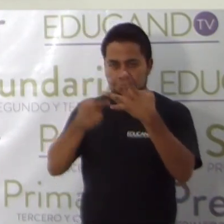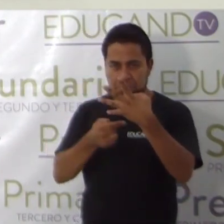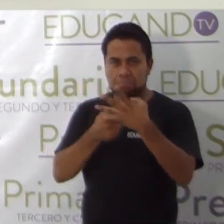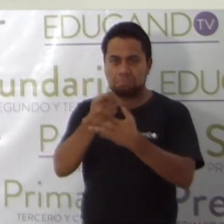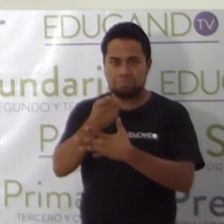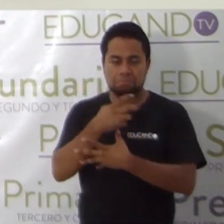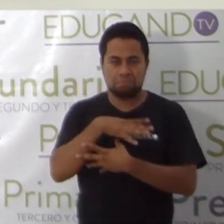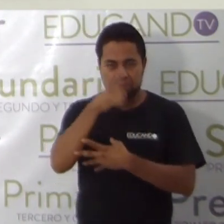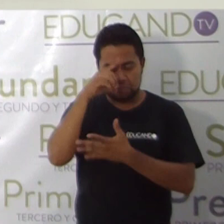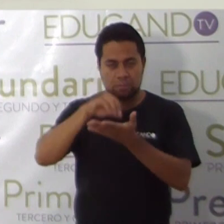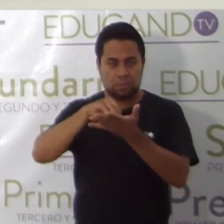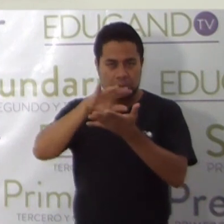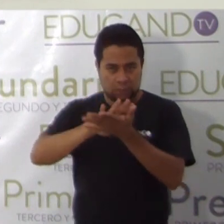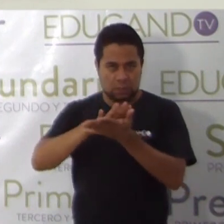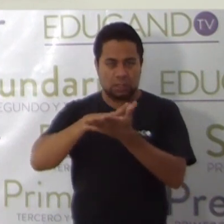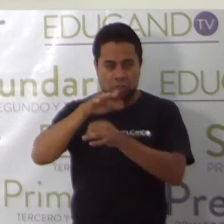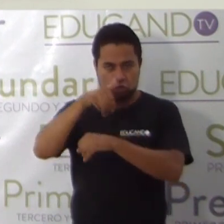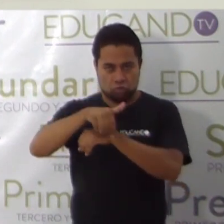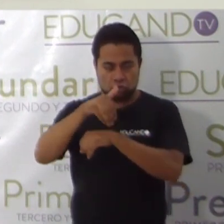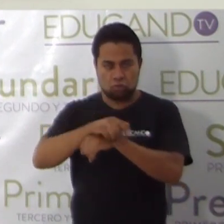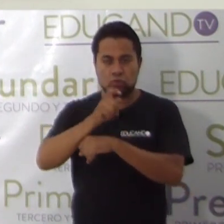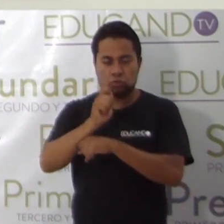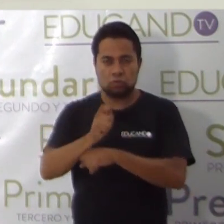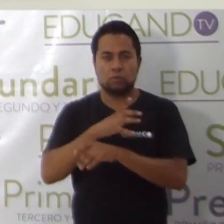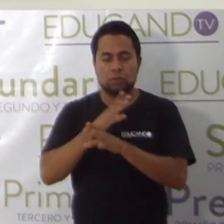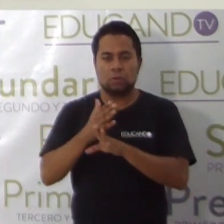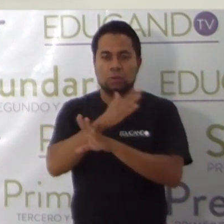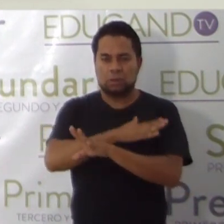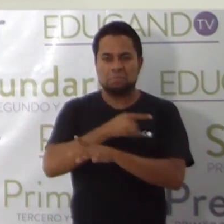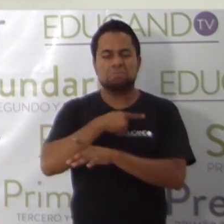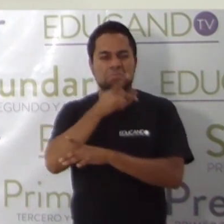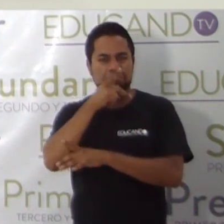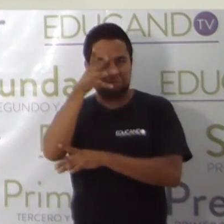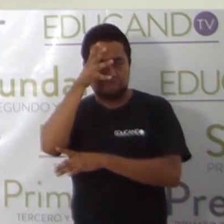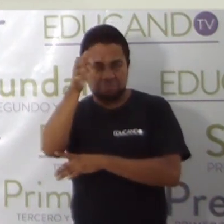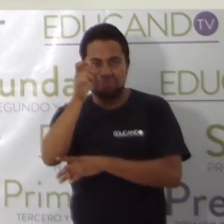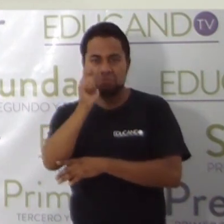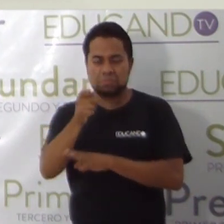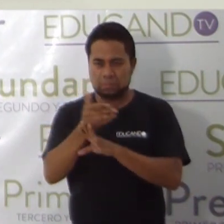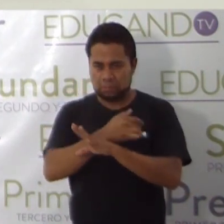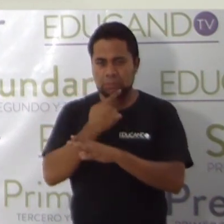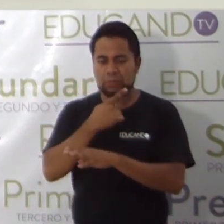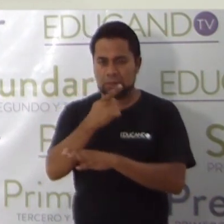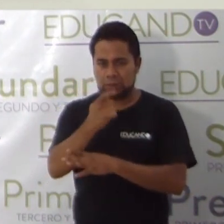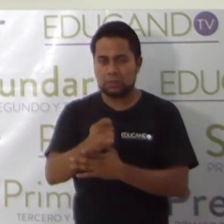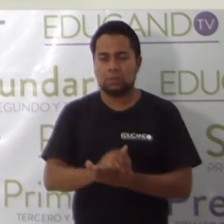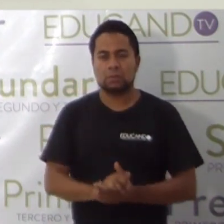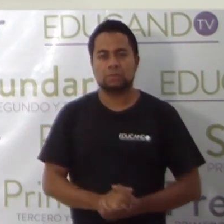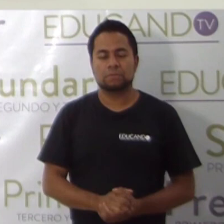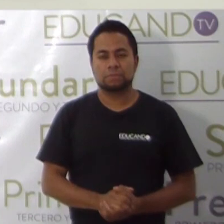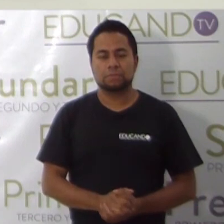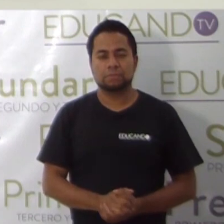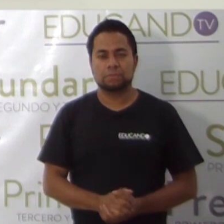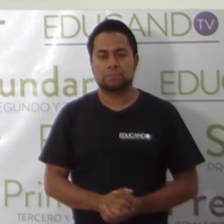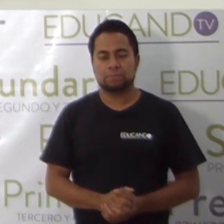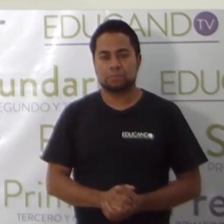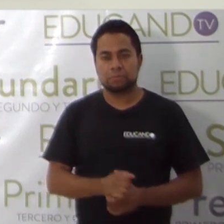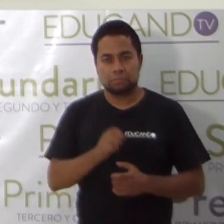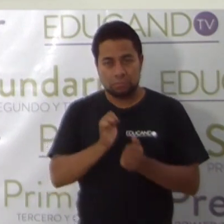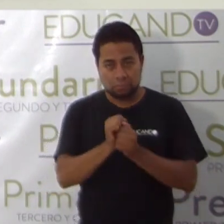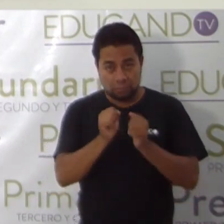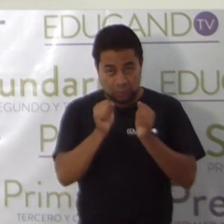nuestros datos estadísticos, ¿no? Que ya vimos en la definición hace un momento. Entonces, sobre esto vamos a